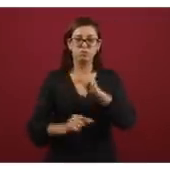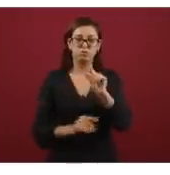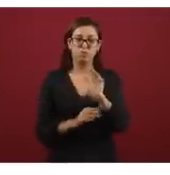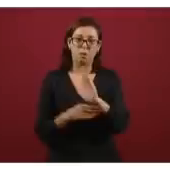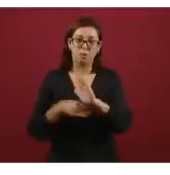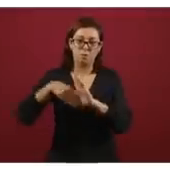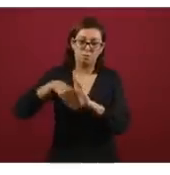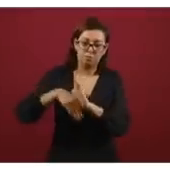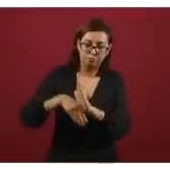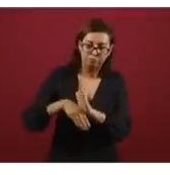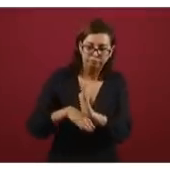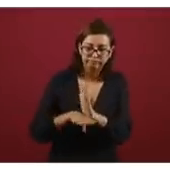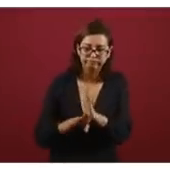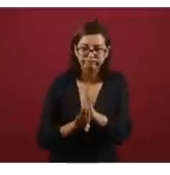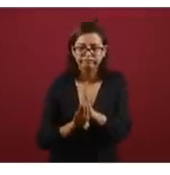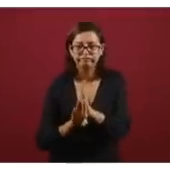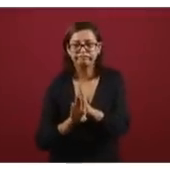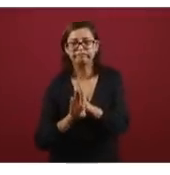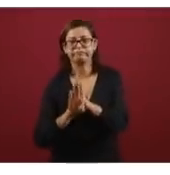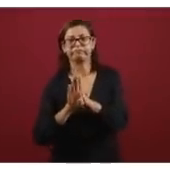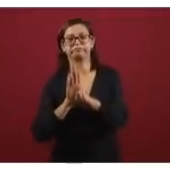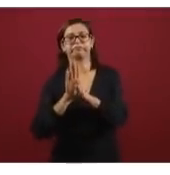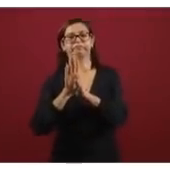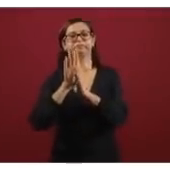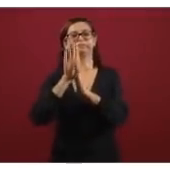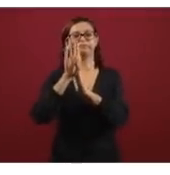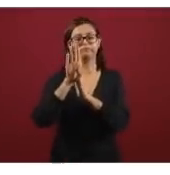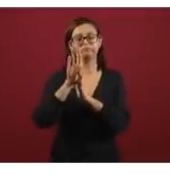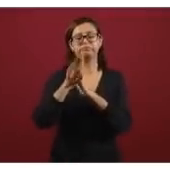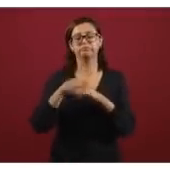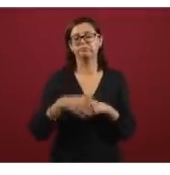producción y